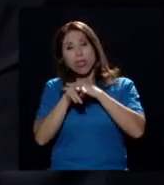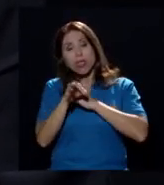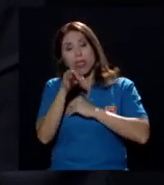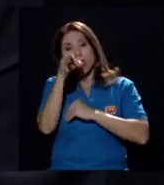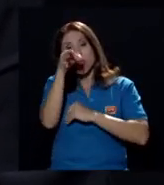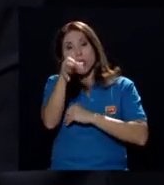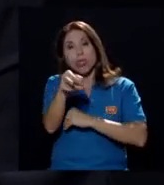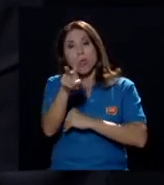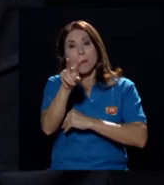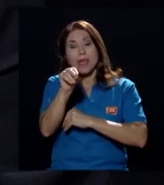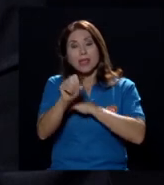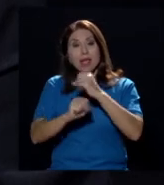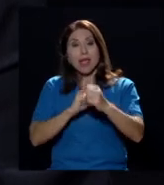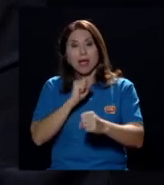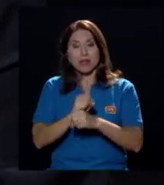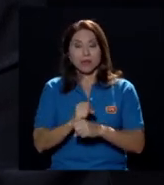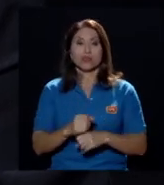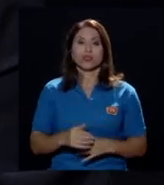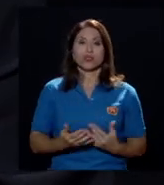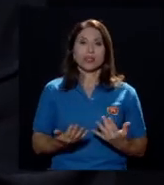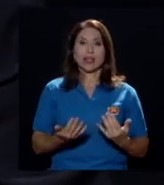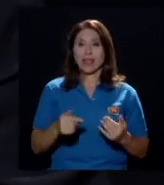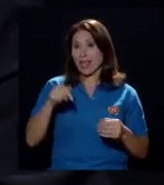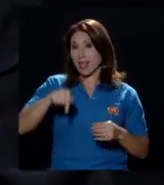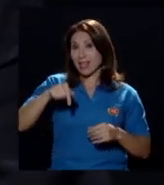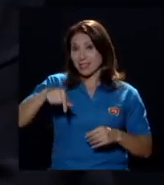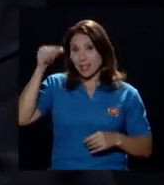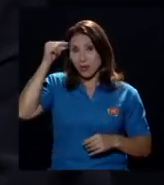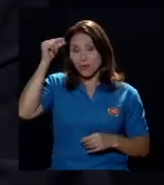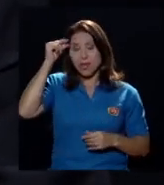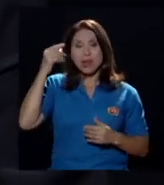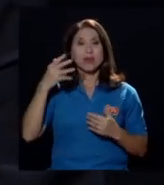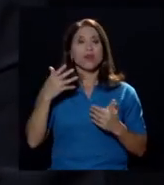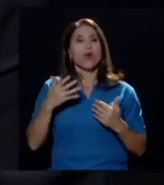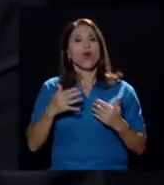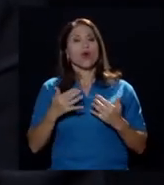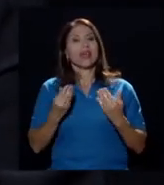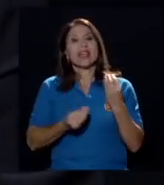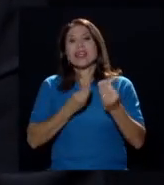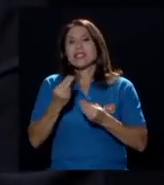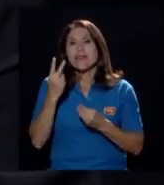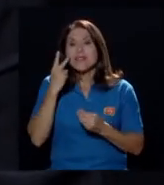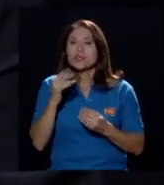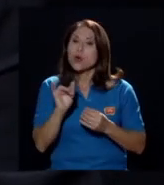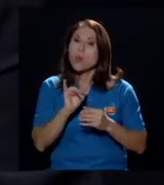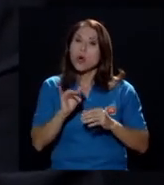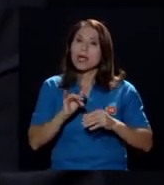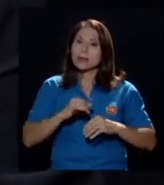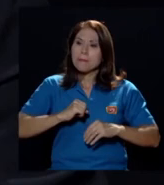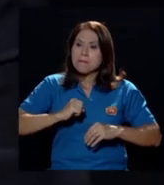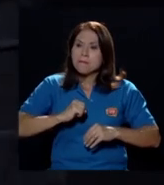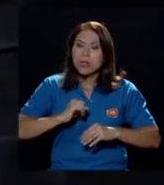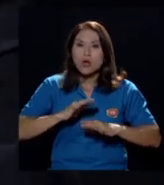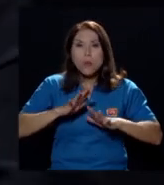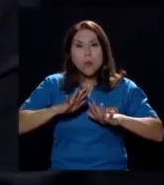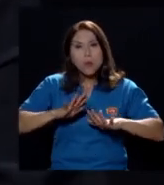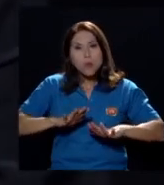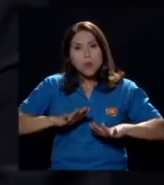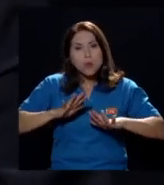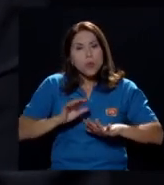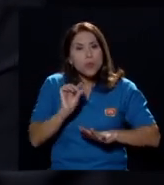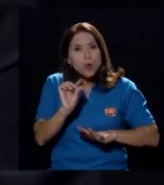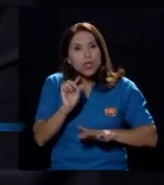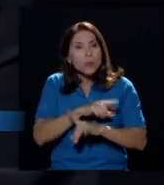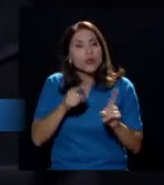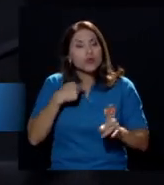en esta administración, si se quiere, es un parar un poquito el ritmo, pero estoy seguro que la próxima administración, cualquiera que sea,